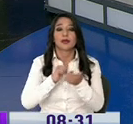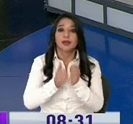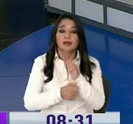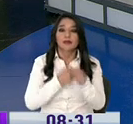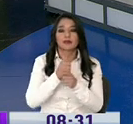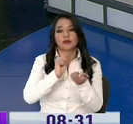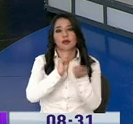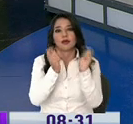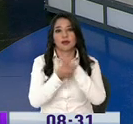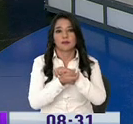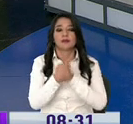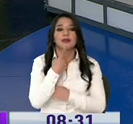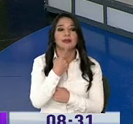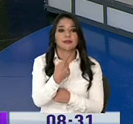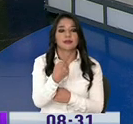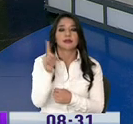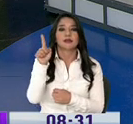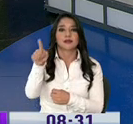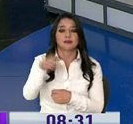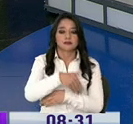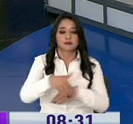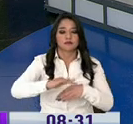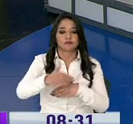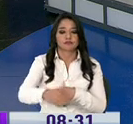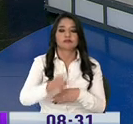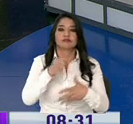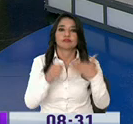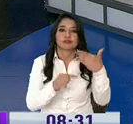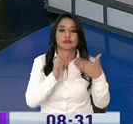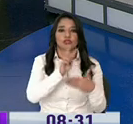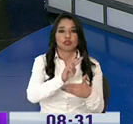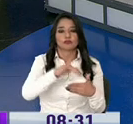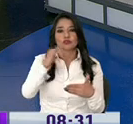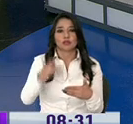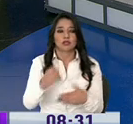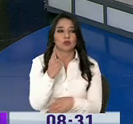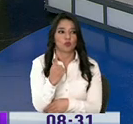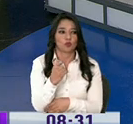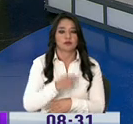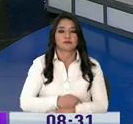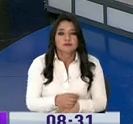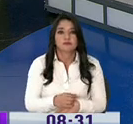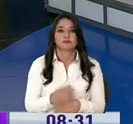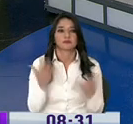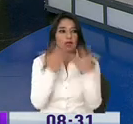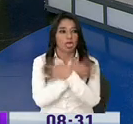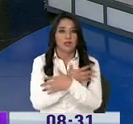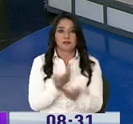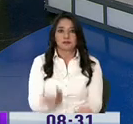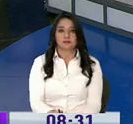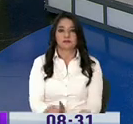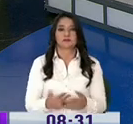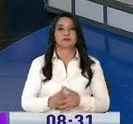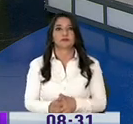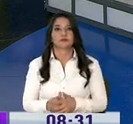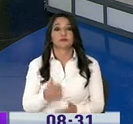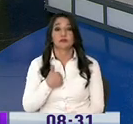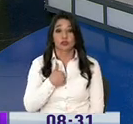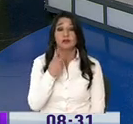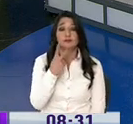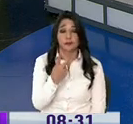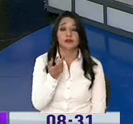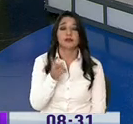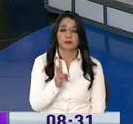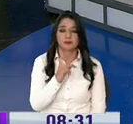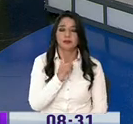cambia. ¿Qué dice la civilización del montículo así asado? Dos montañas, no, ahora es otra cosa. Entonces, en fin, lo que usted dice, totalmente de